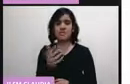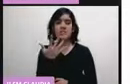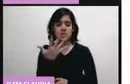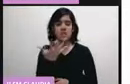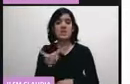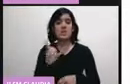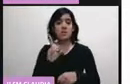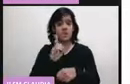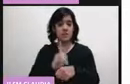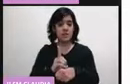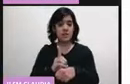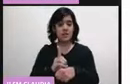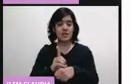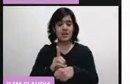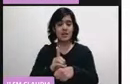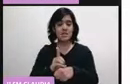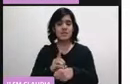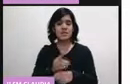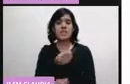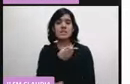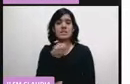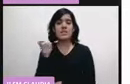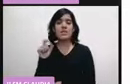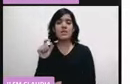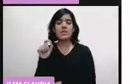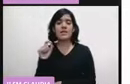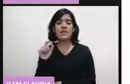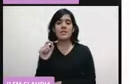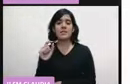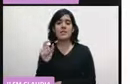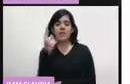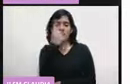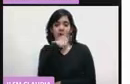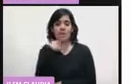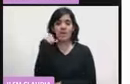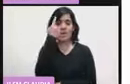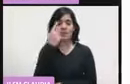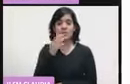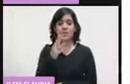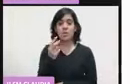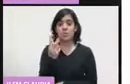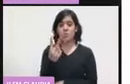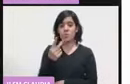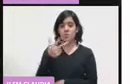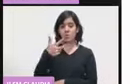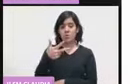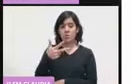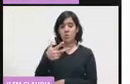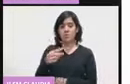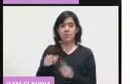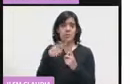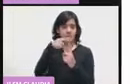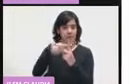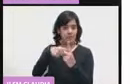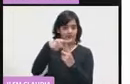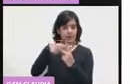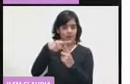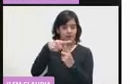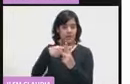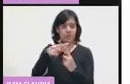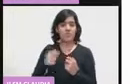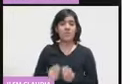cinco días son 120 horas, entre 2 y 8 grados centígrados. Su efectividad es